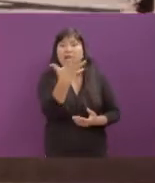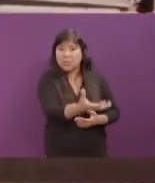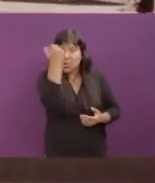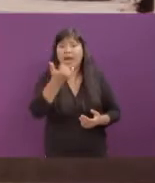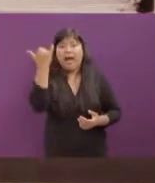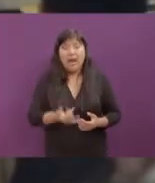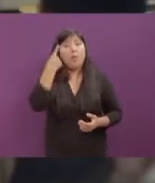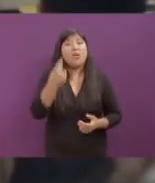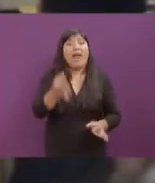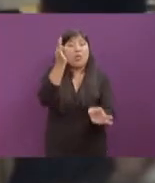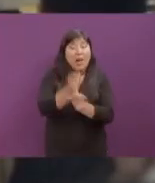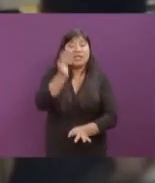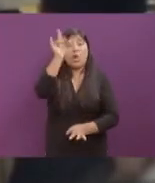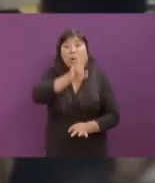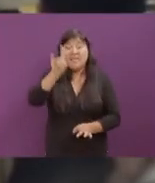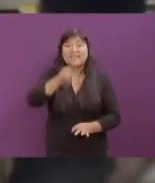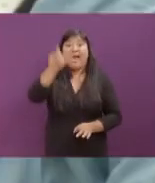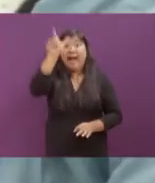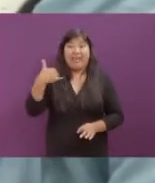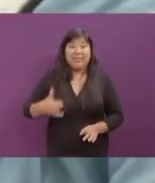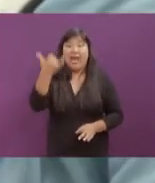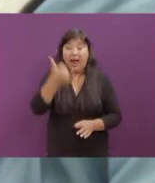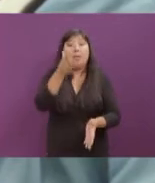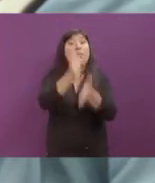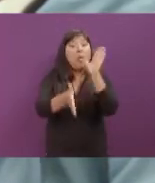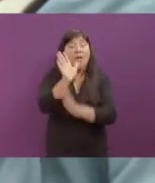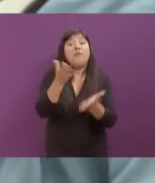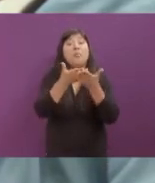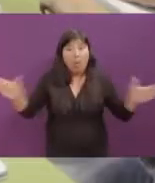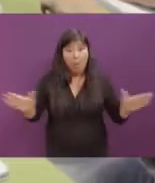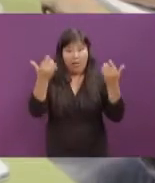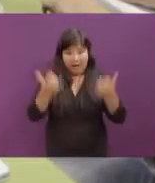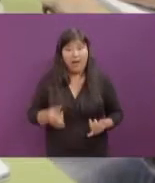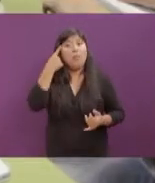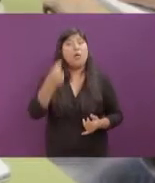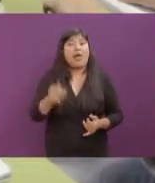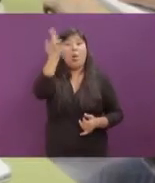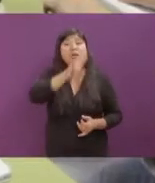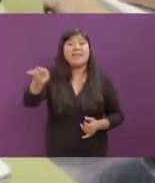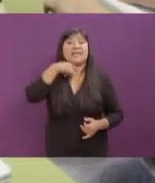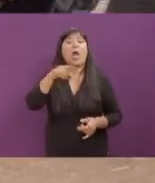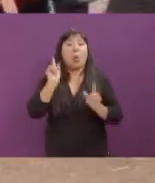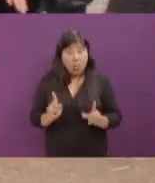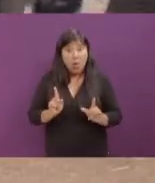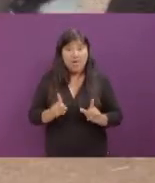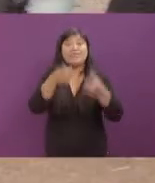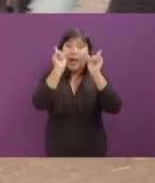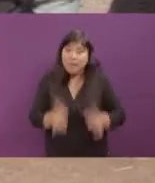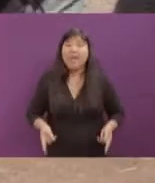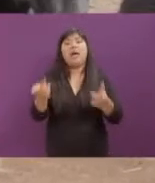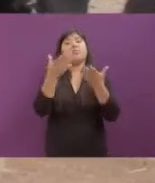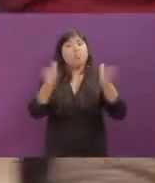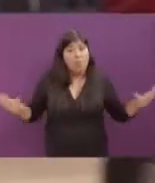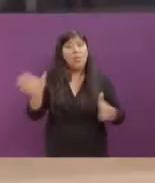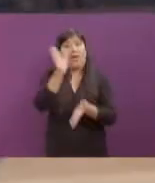educación universitaria en nuestro país es pública y gratuita, porque la Universidad Nacional de Jujuy es pública